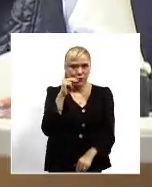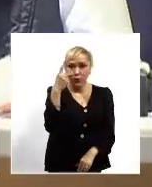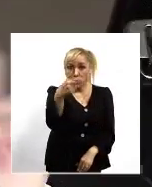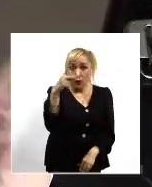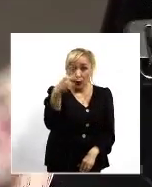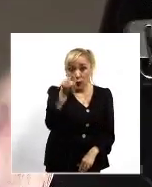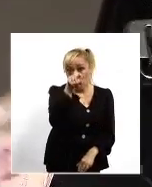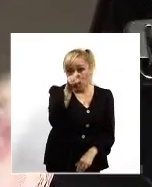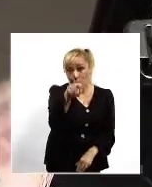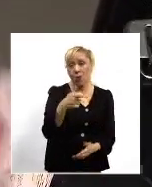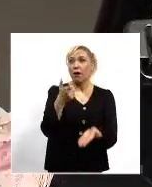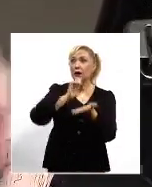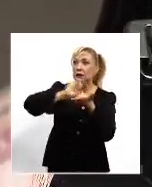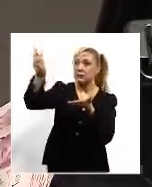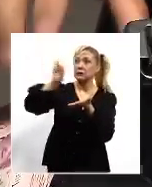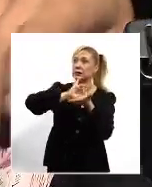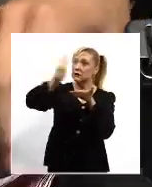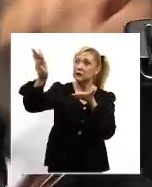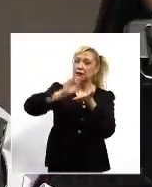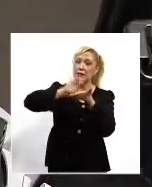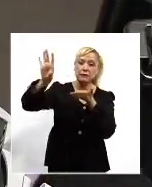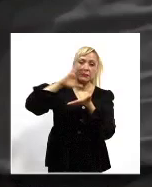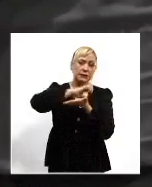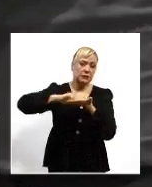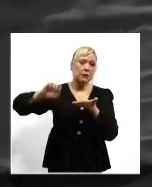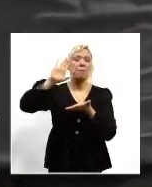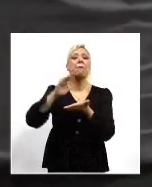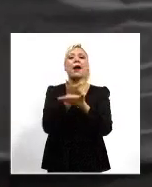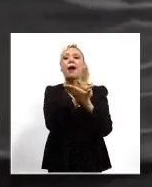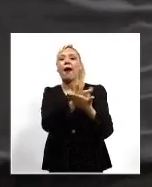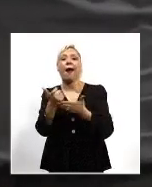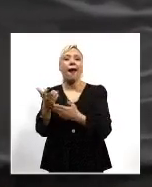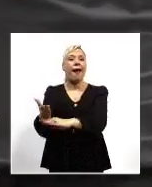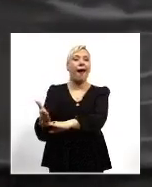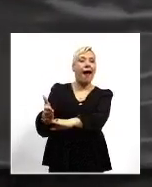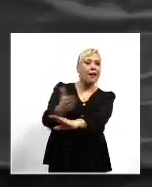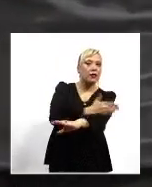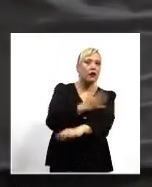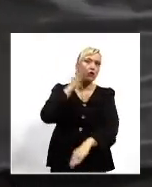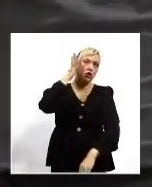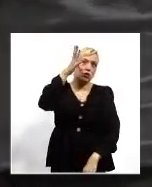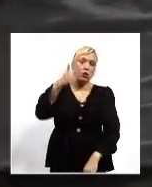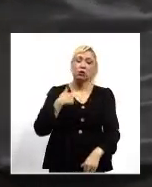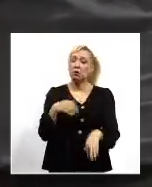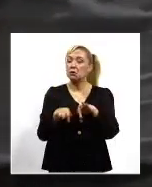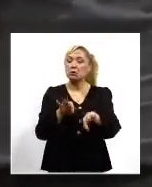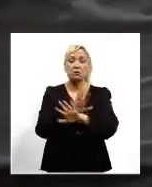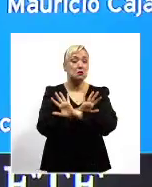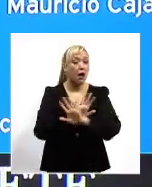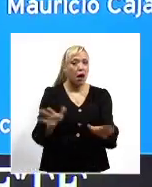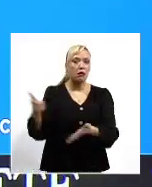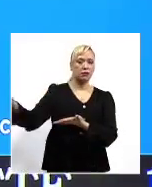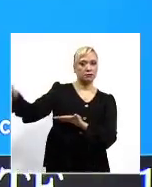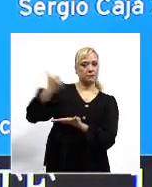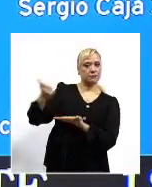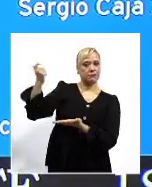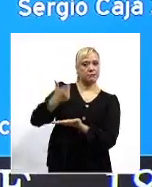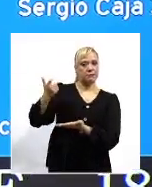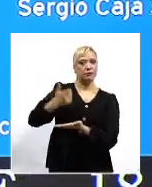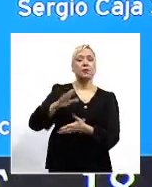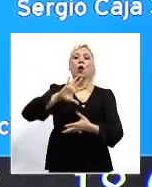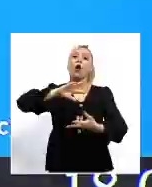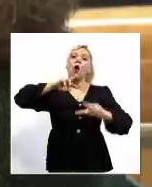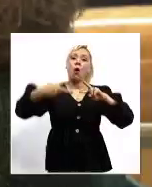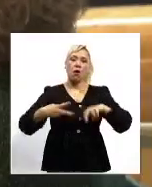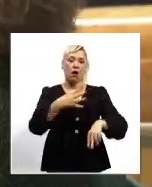sus aportaciones a un fondo de pensiones es como un salario anticipado para cuando sea inactivo o para sus beneficiarios en caso de